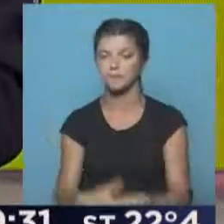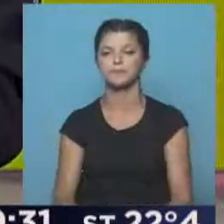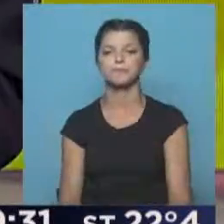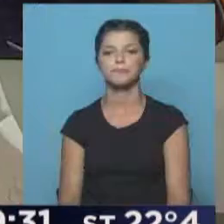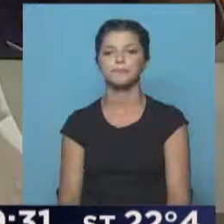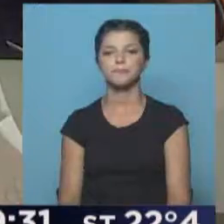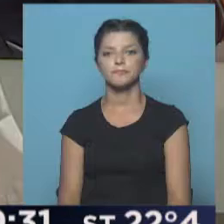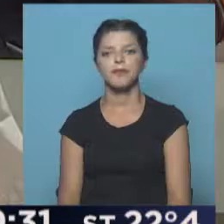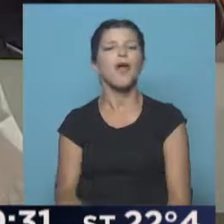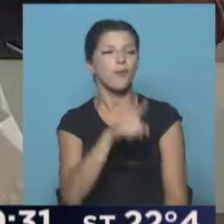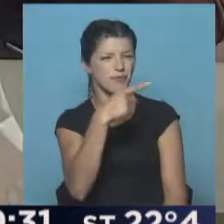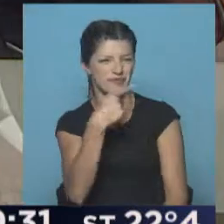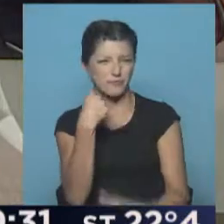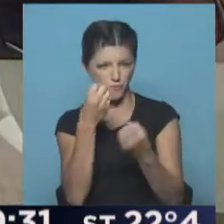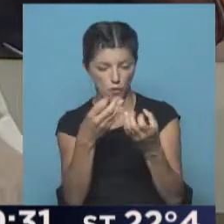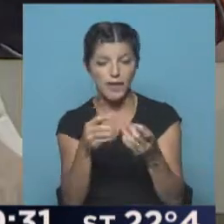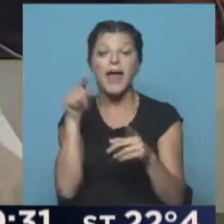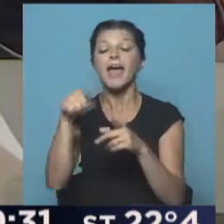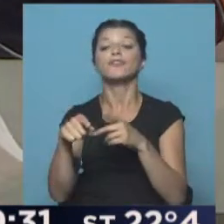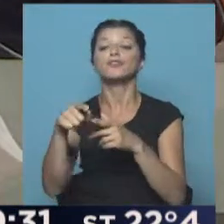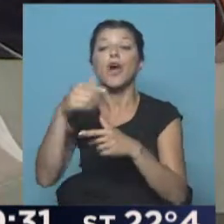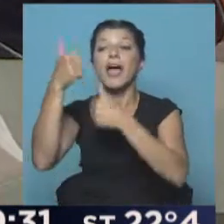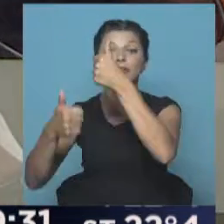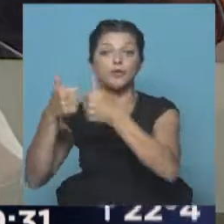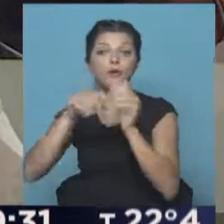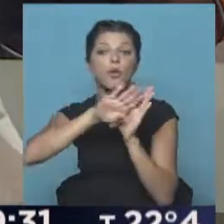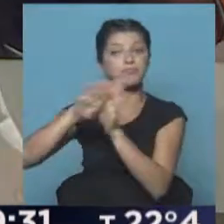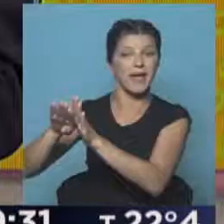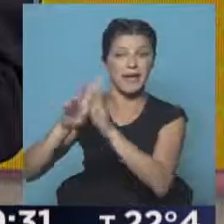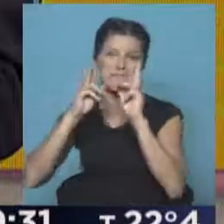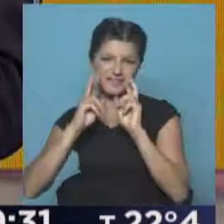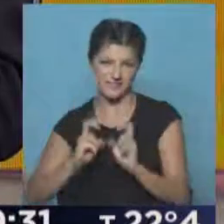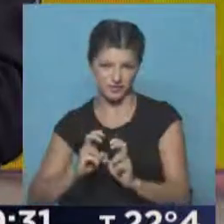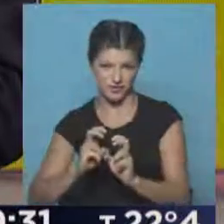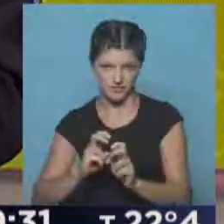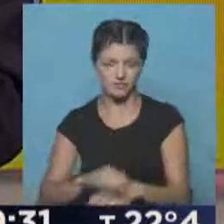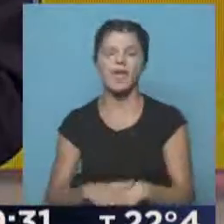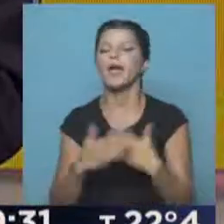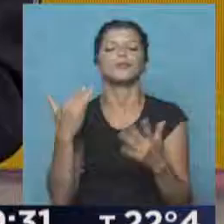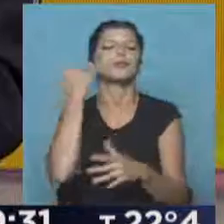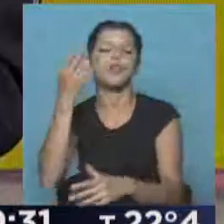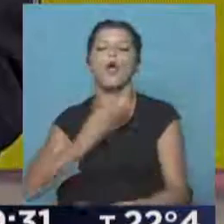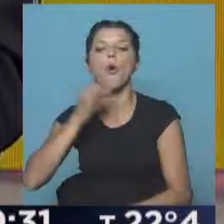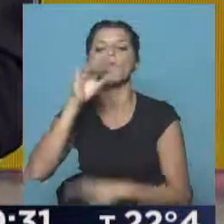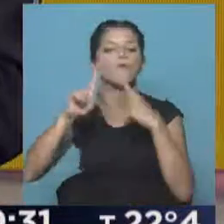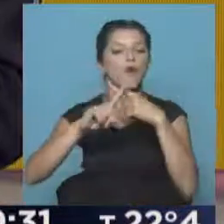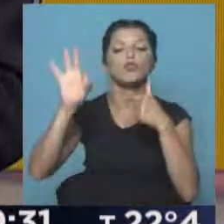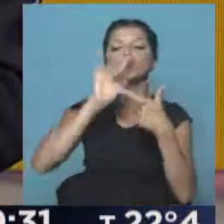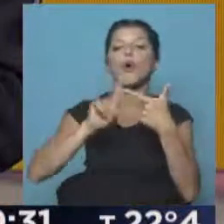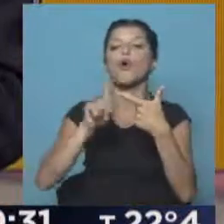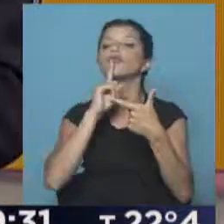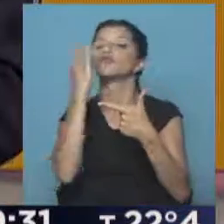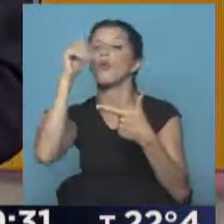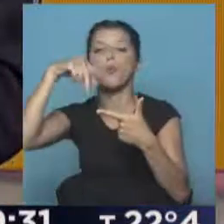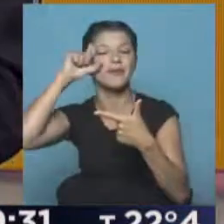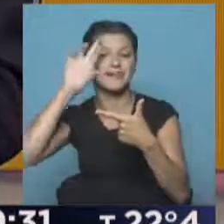como vos decís, Mariel, lo deja a Torneos fuera de la investigación. Claro. Y ya sea con Fox Turner o ya sea con algún